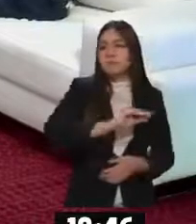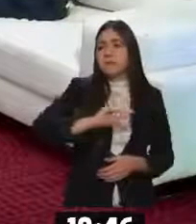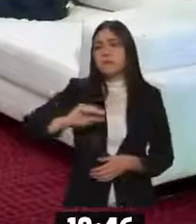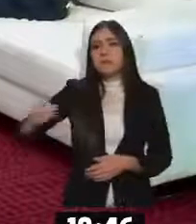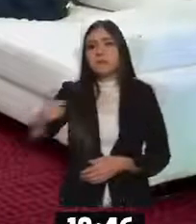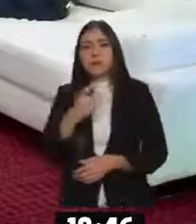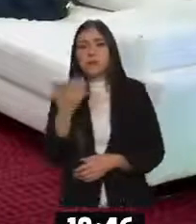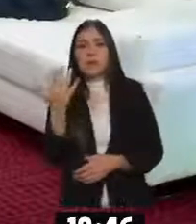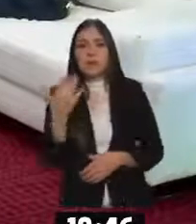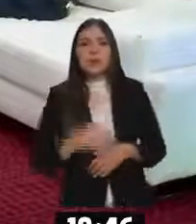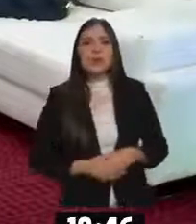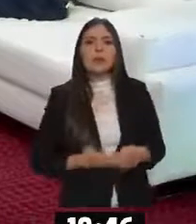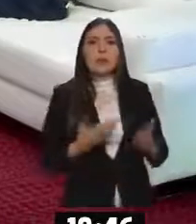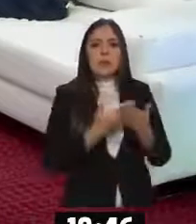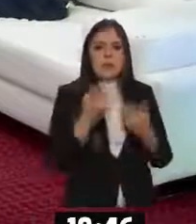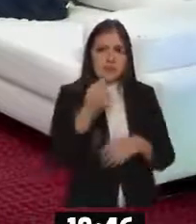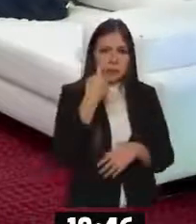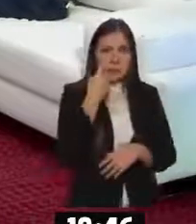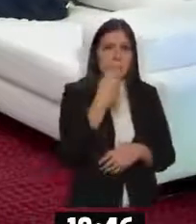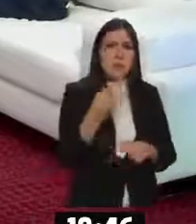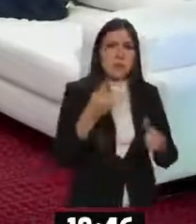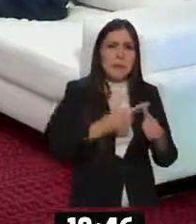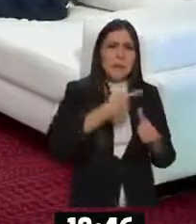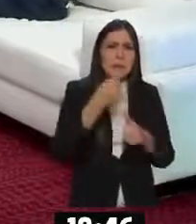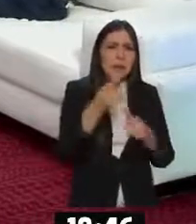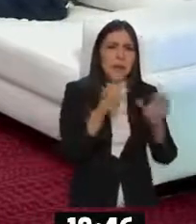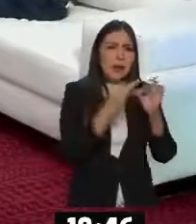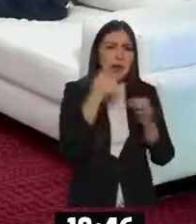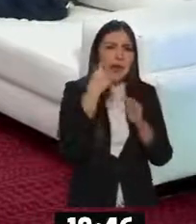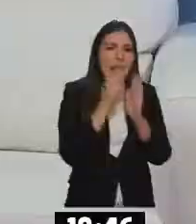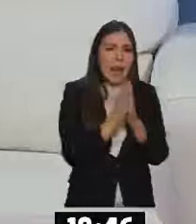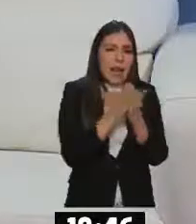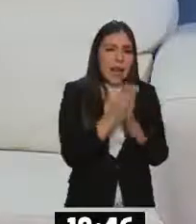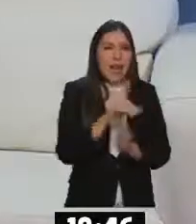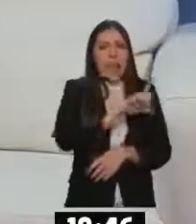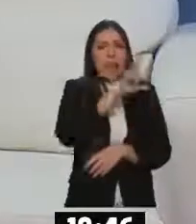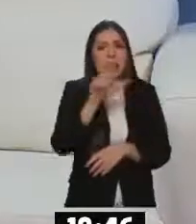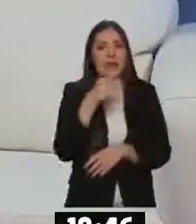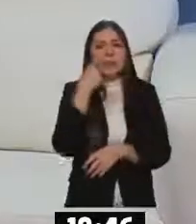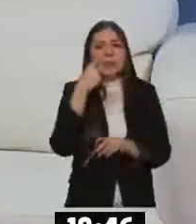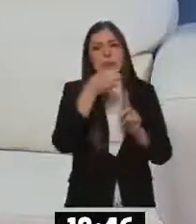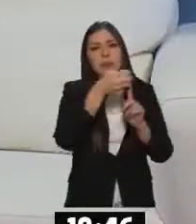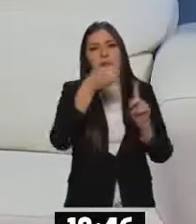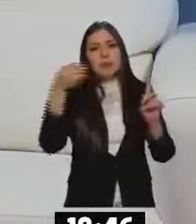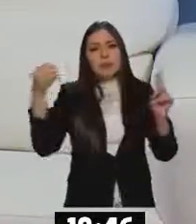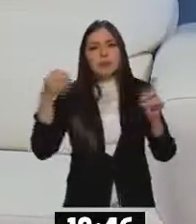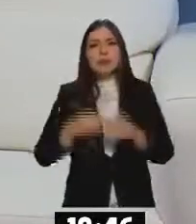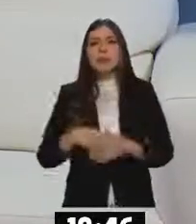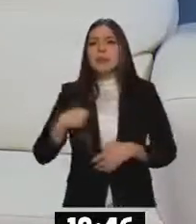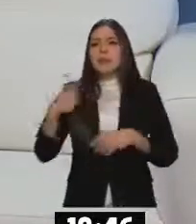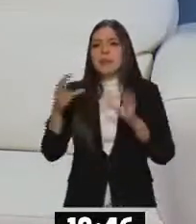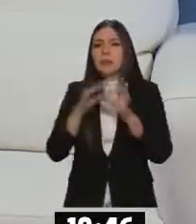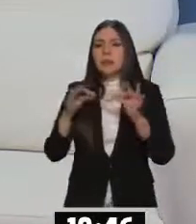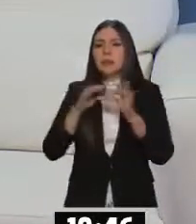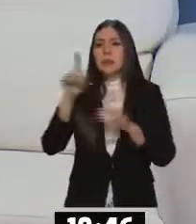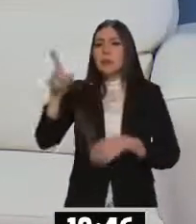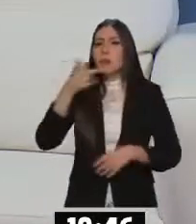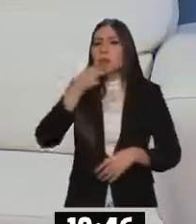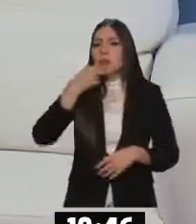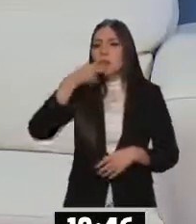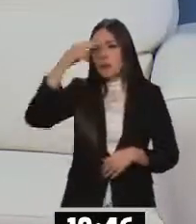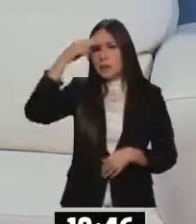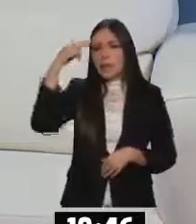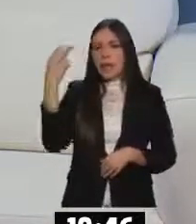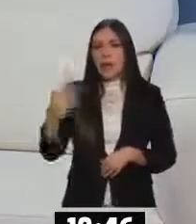libro y ya luego vean la serie. Sí, pero uno, un tema así, chiquito. So, voy a hablar de un mexicano de Cuautla. ¿De Cuautla? De